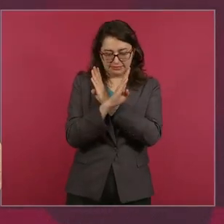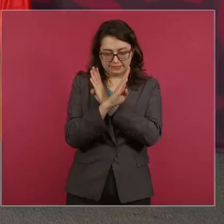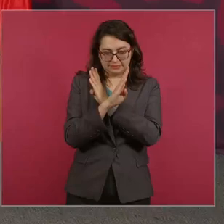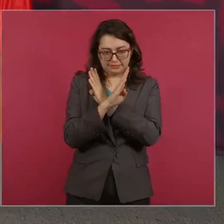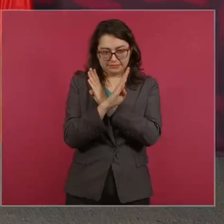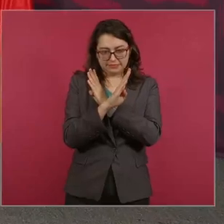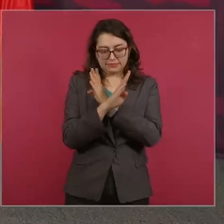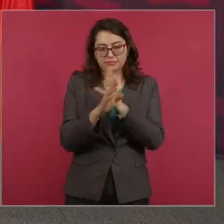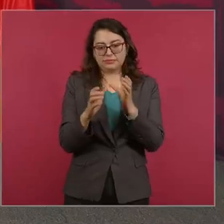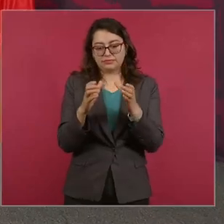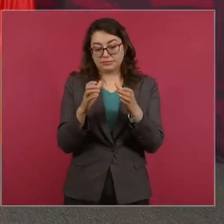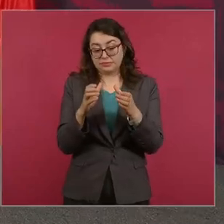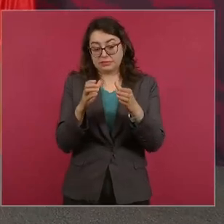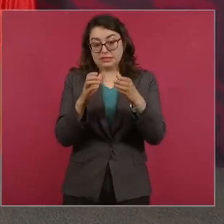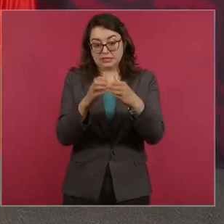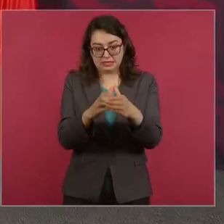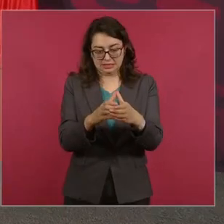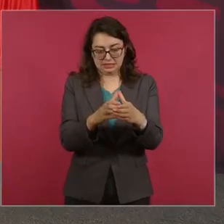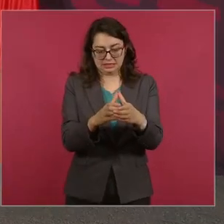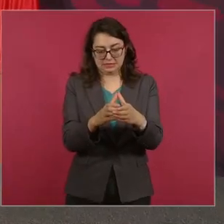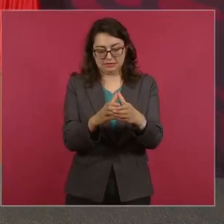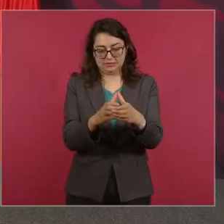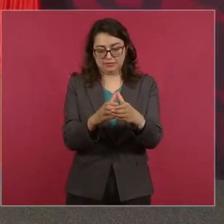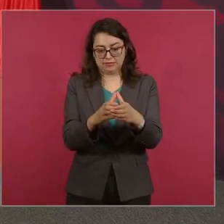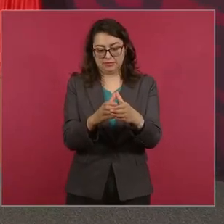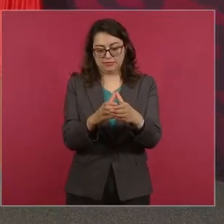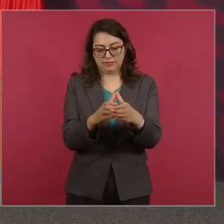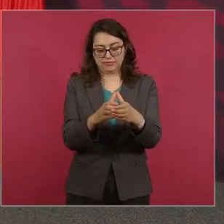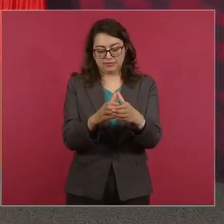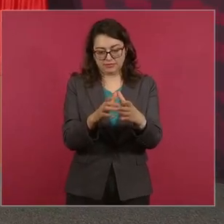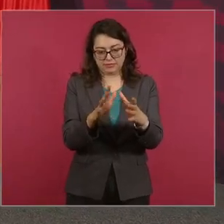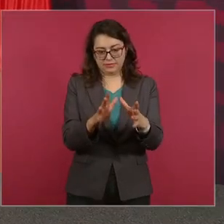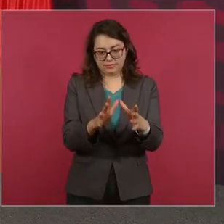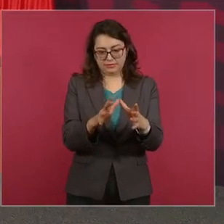tenía en seguridad